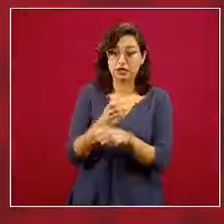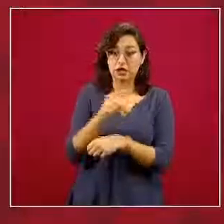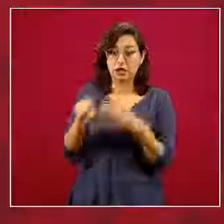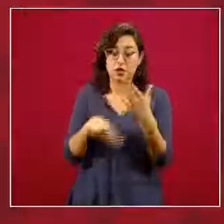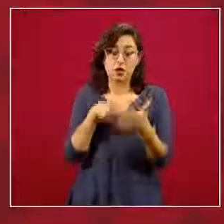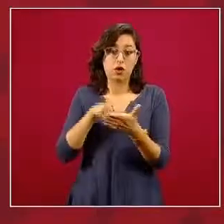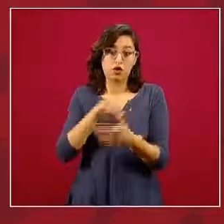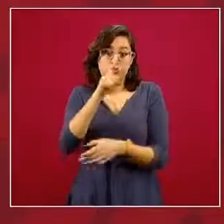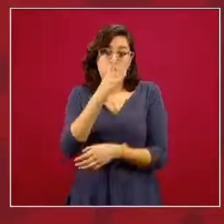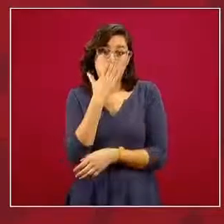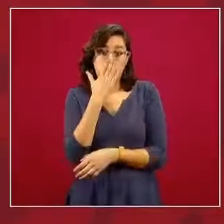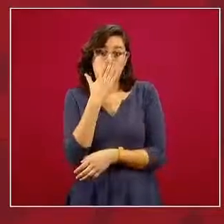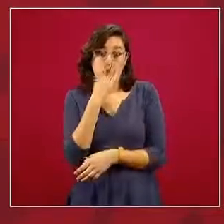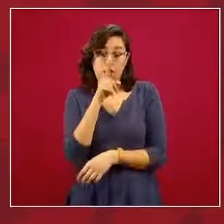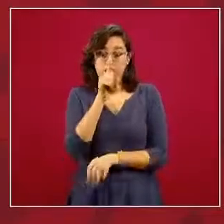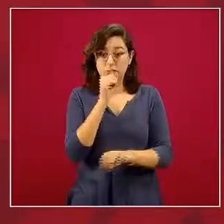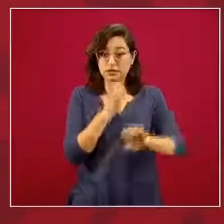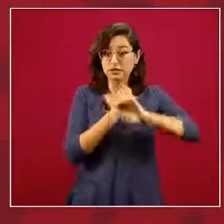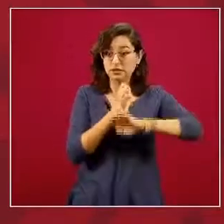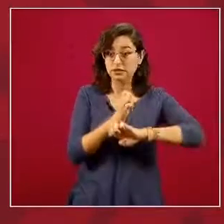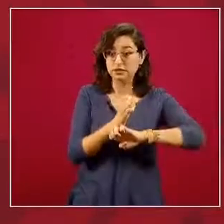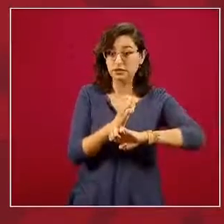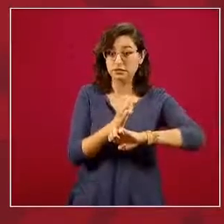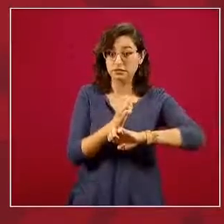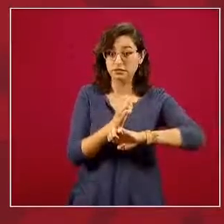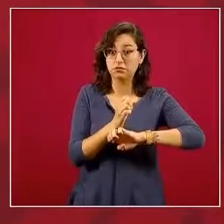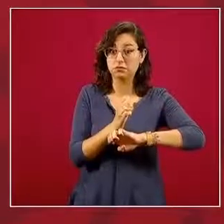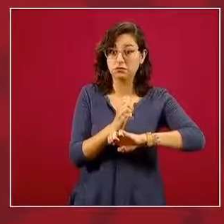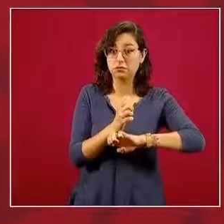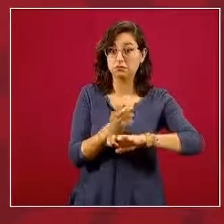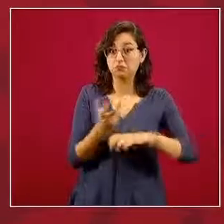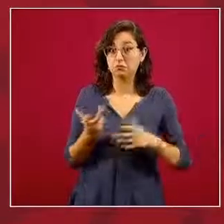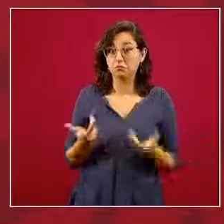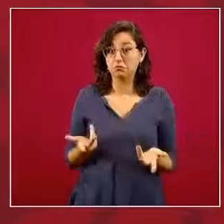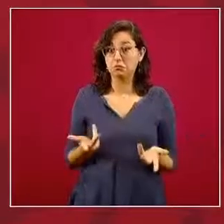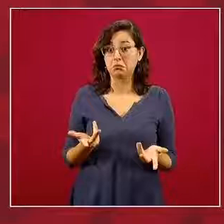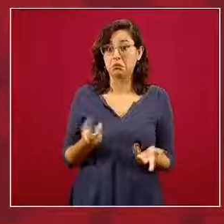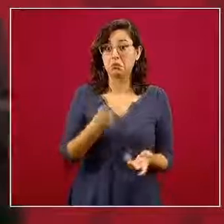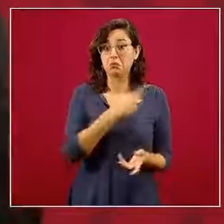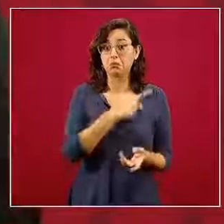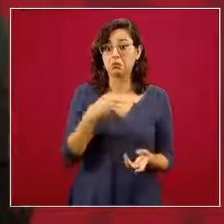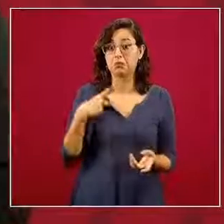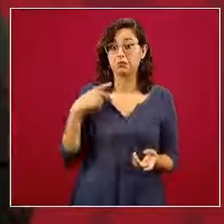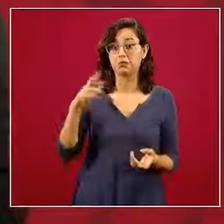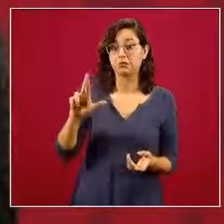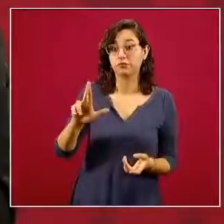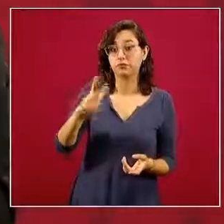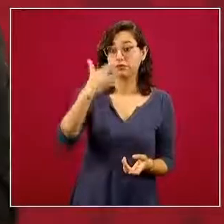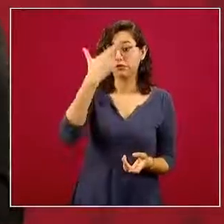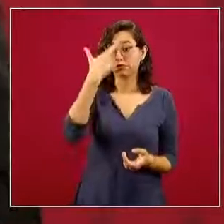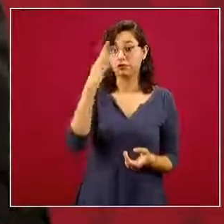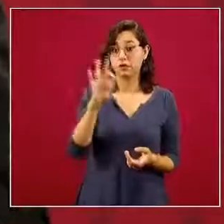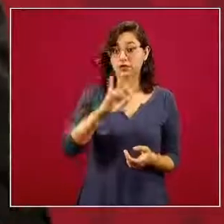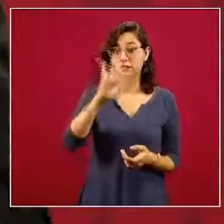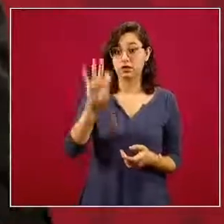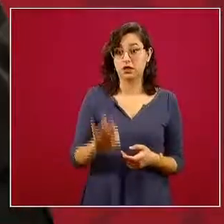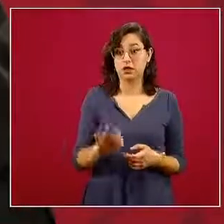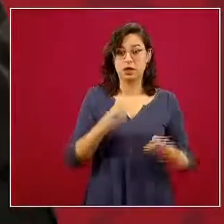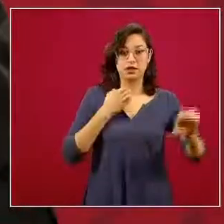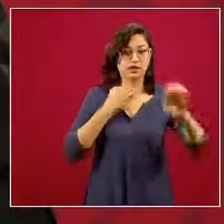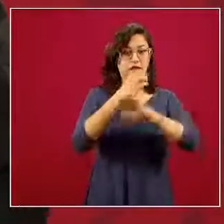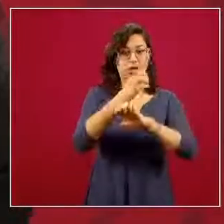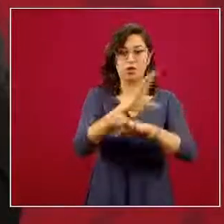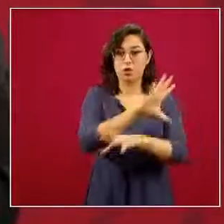un estado que a diferencia… Sí, sin embargo, hay que recordar que este porcentaje es para todo el